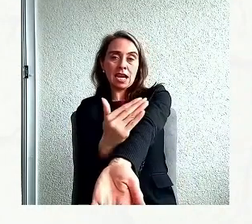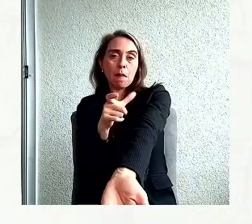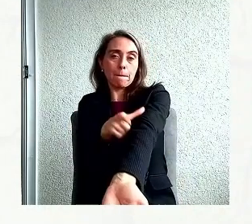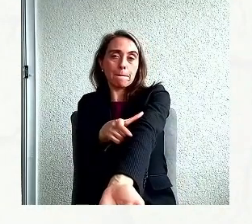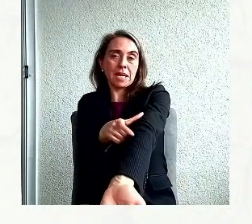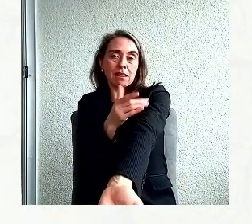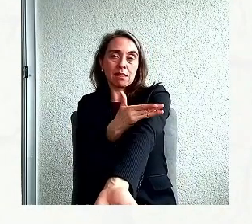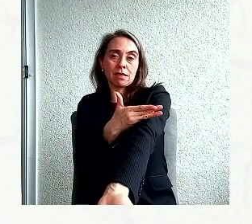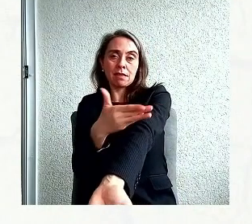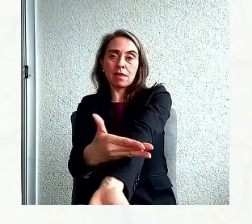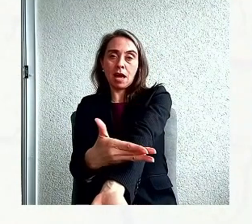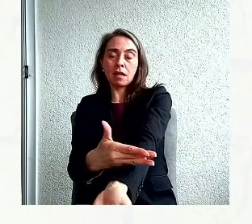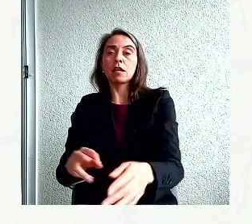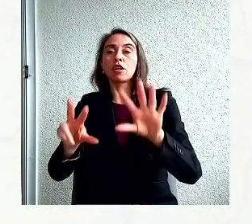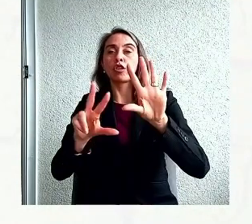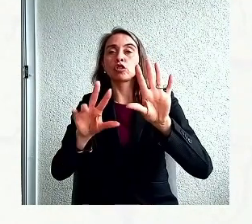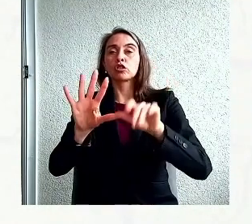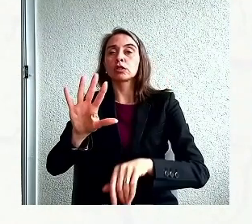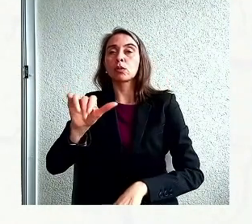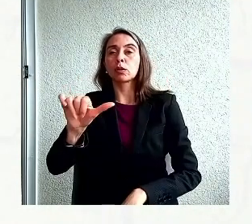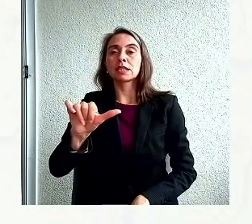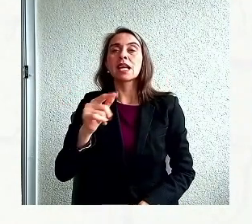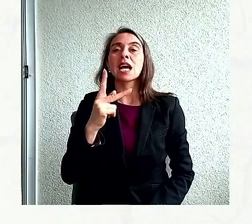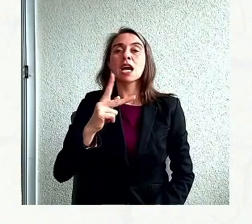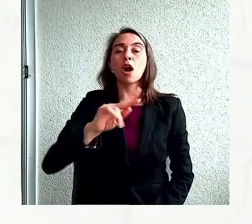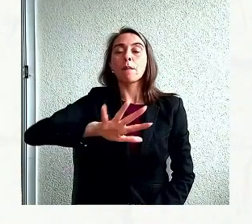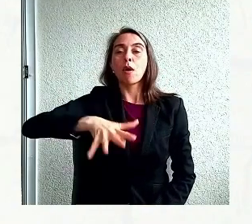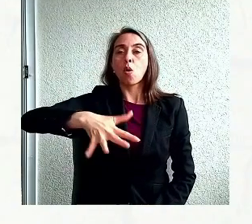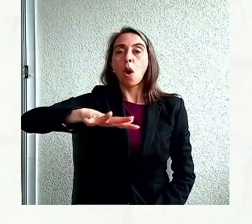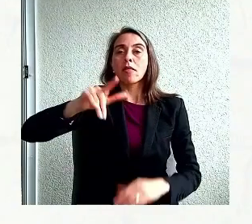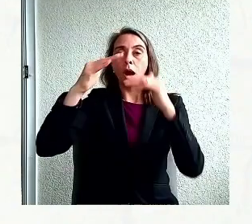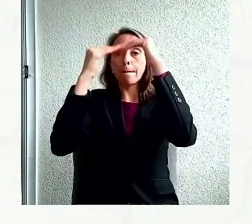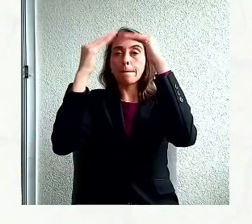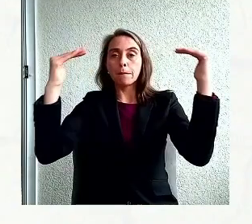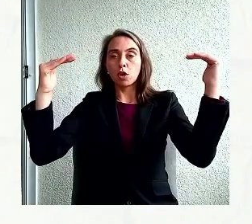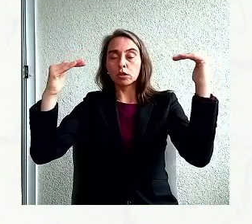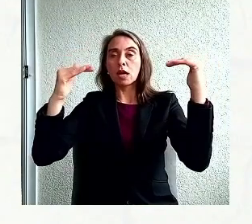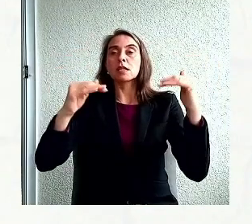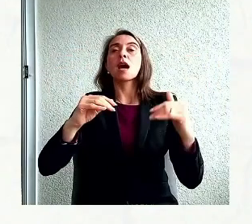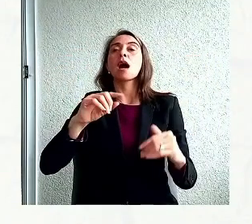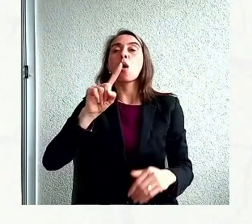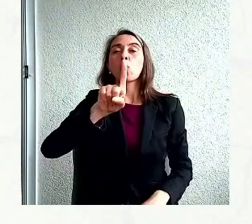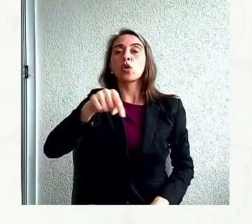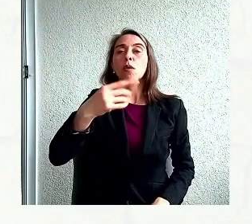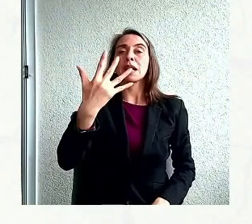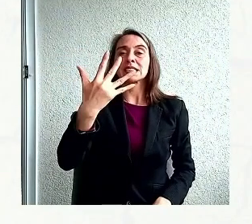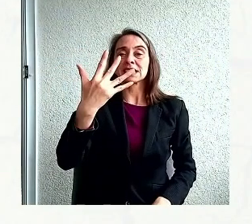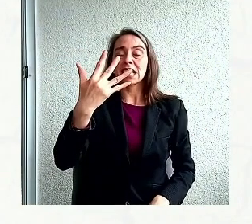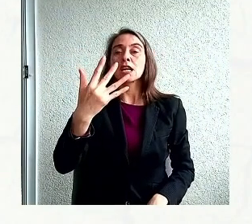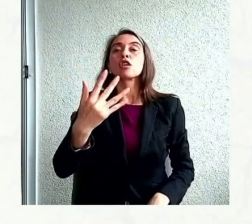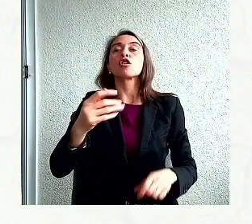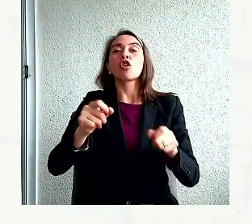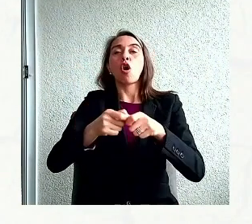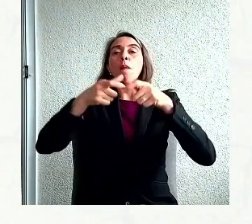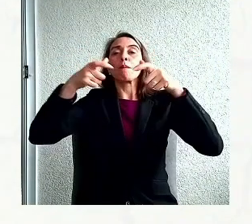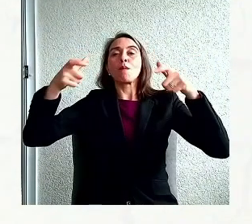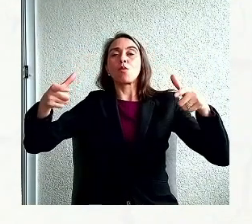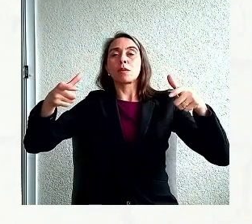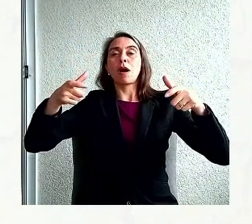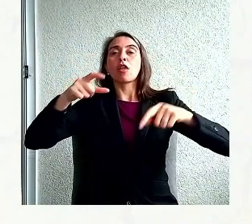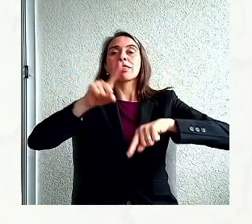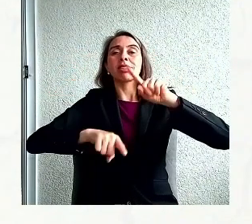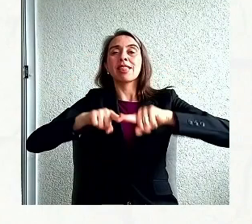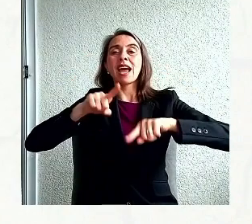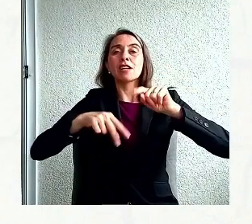ciudad de Santiago. Para ustedes se imaginen la importancia y la magnitud de estos glaciares. Respecto de la